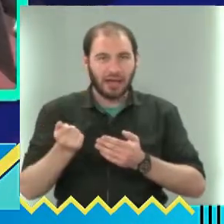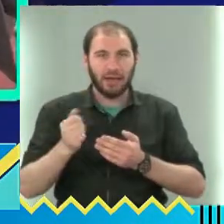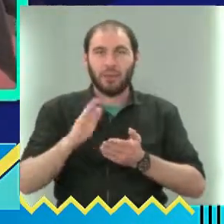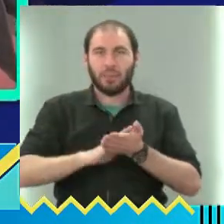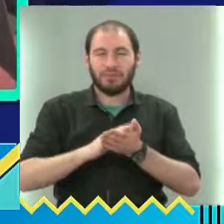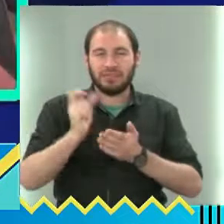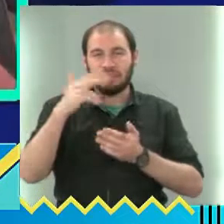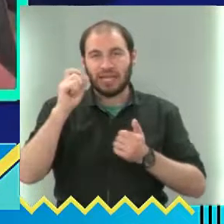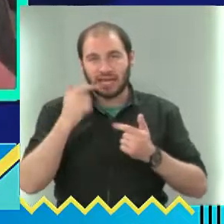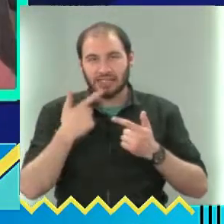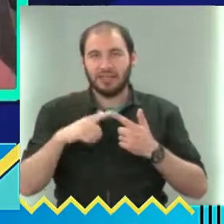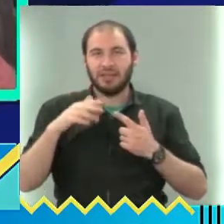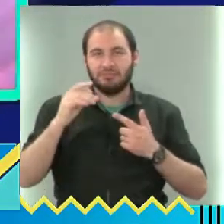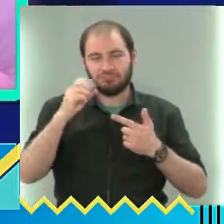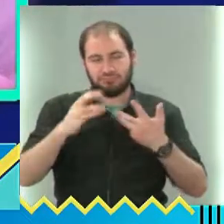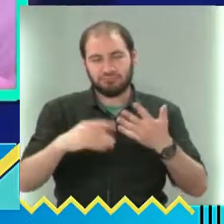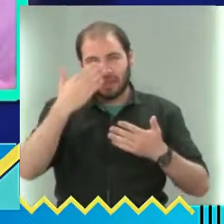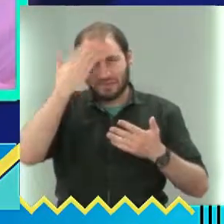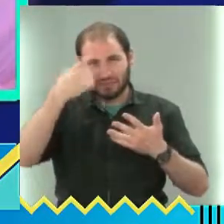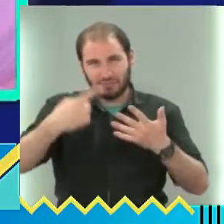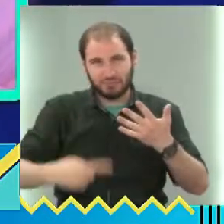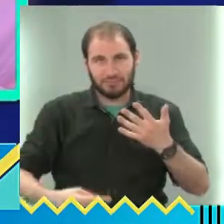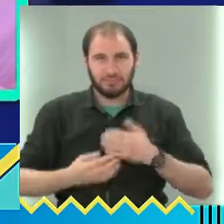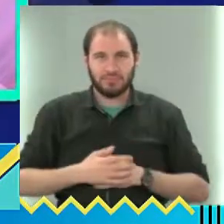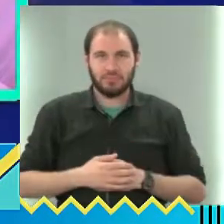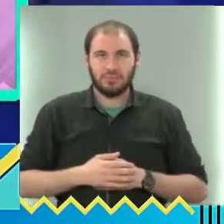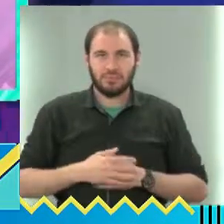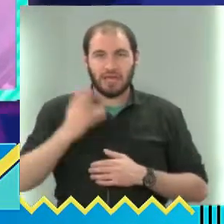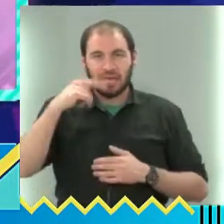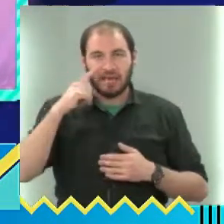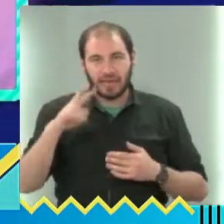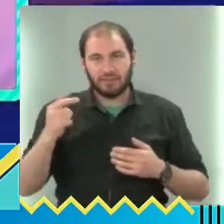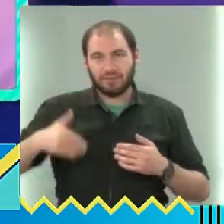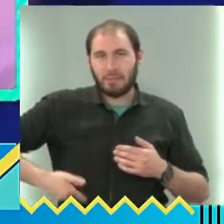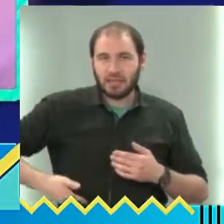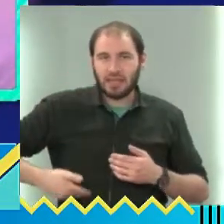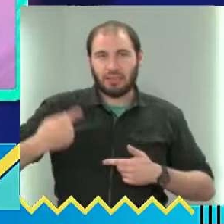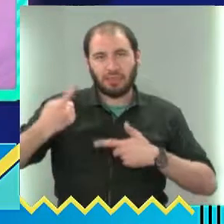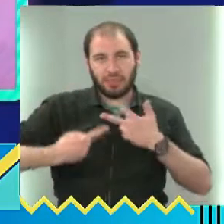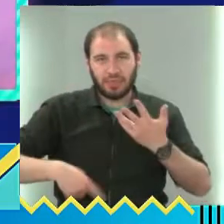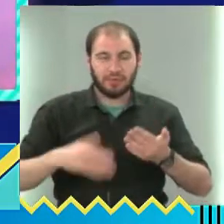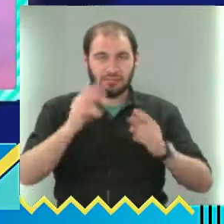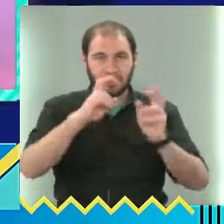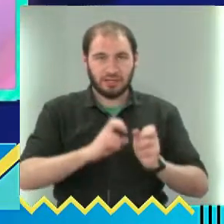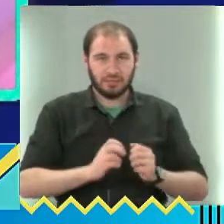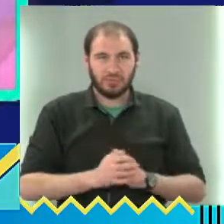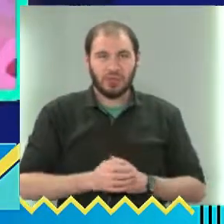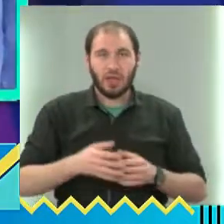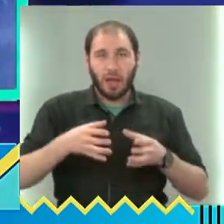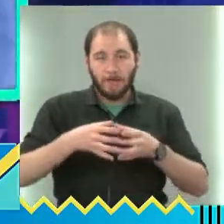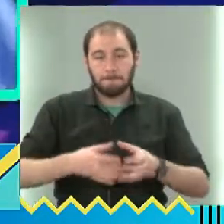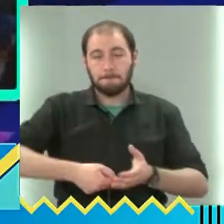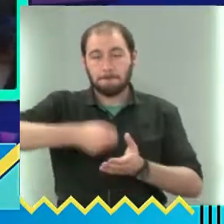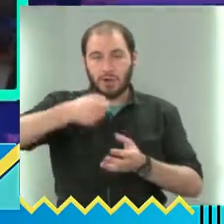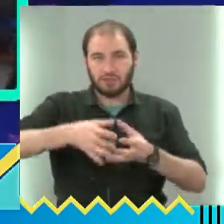de Chagas, brucelosis, sífilis, hepatitis, HIV, HTLV, eso se estudia. La bolsa va